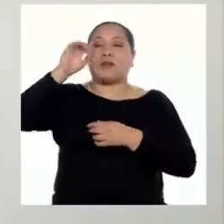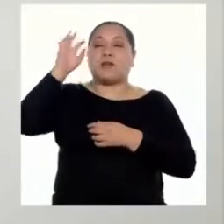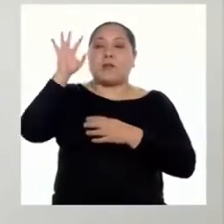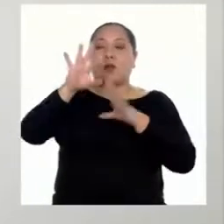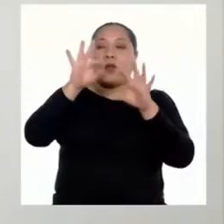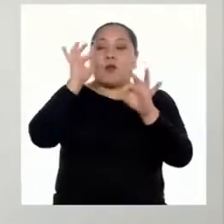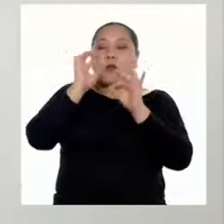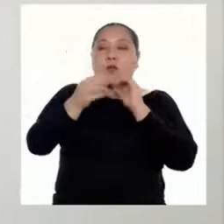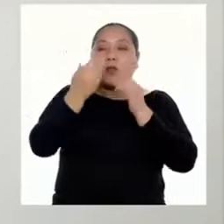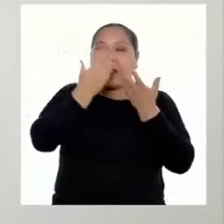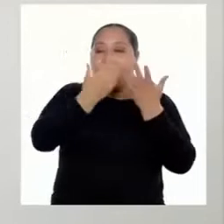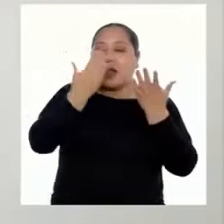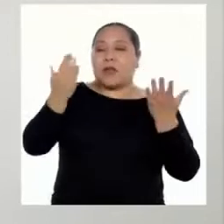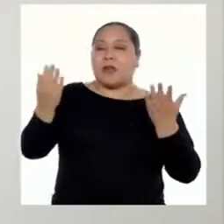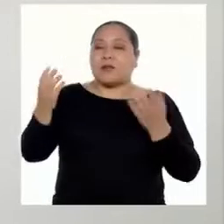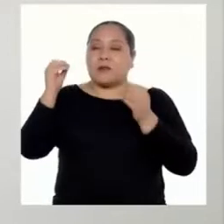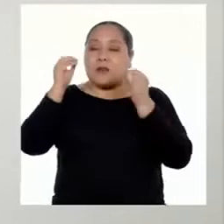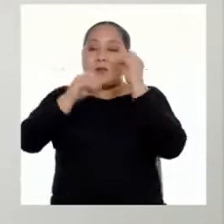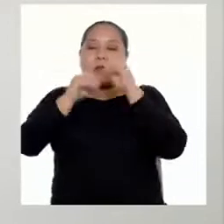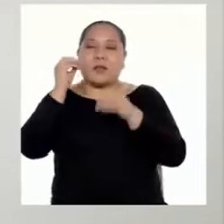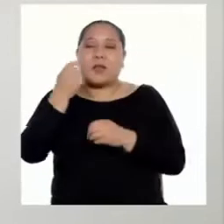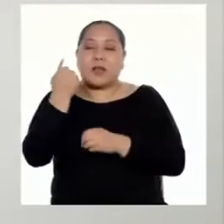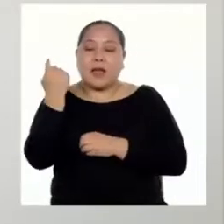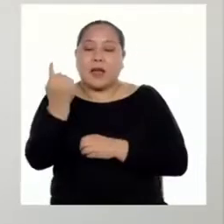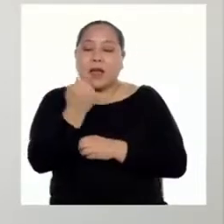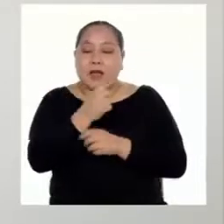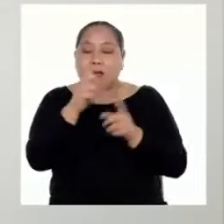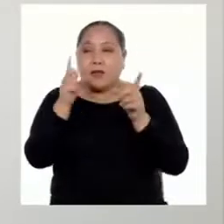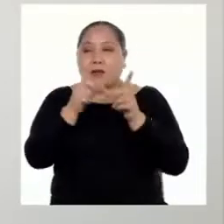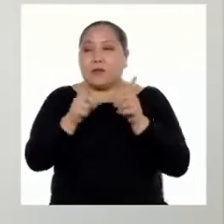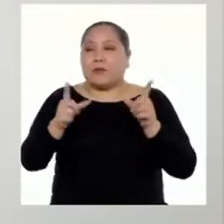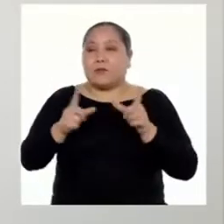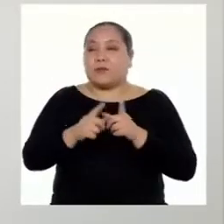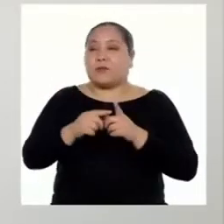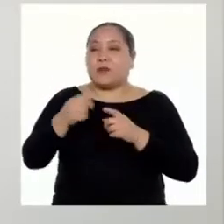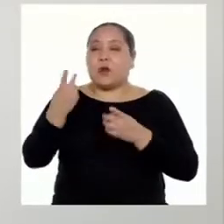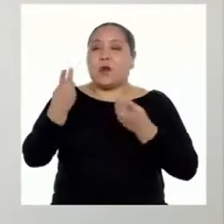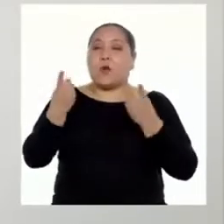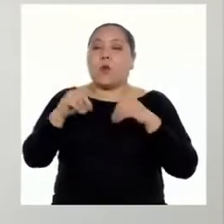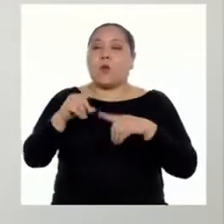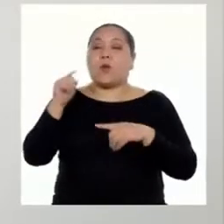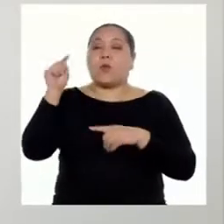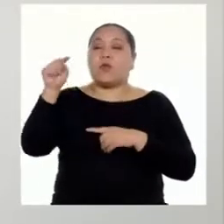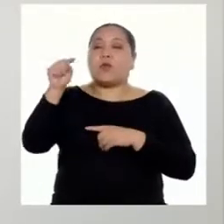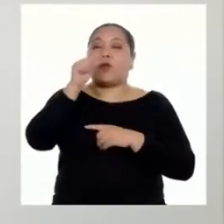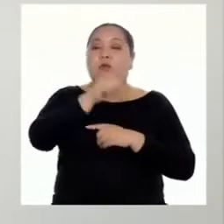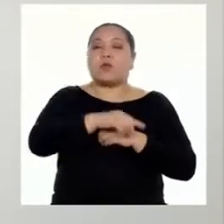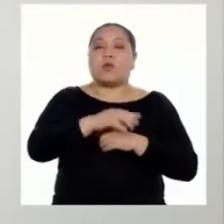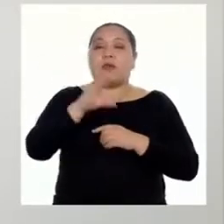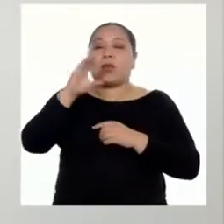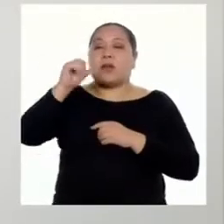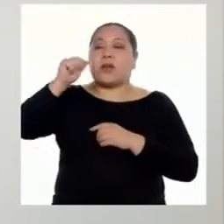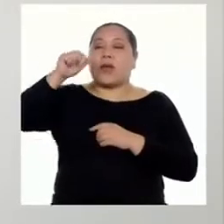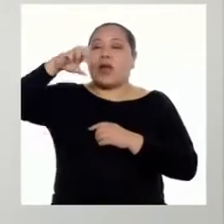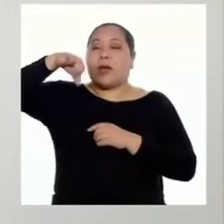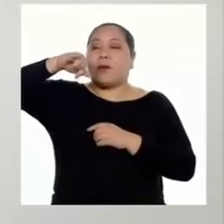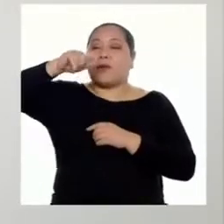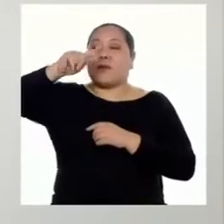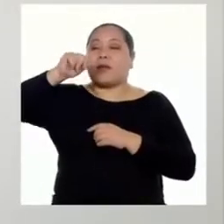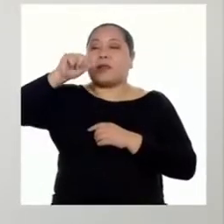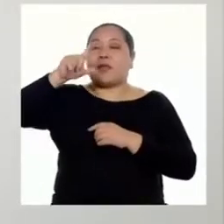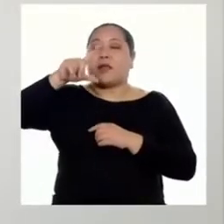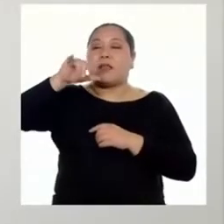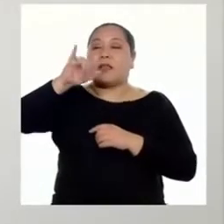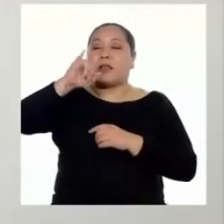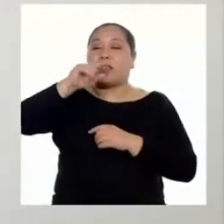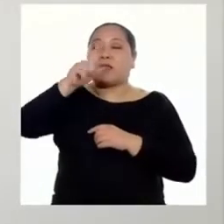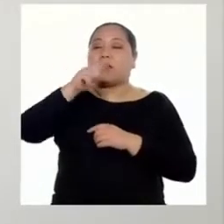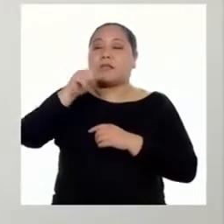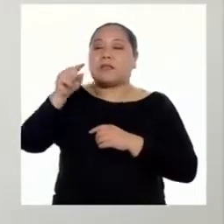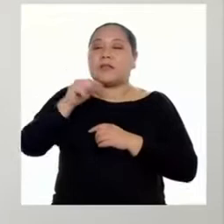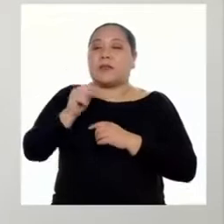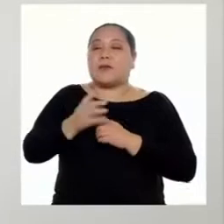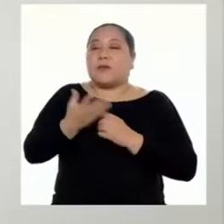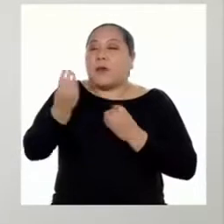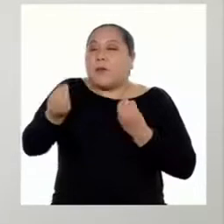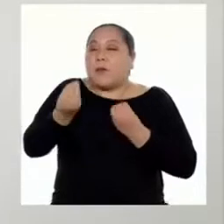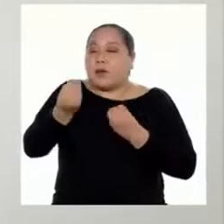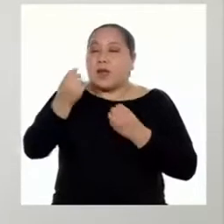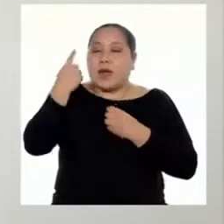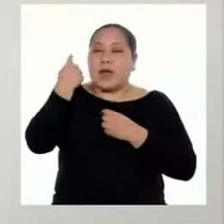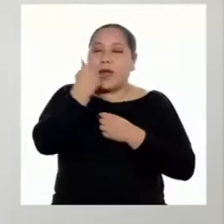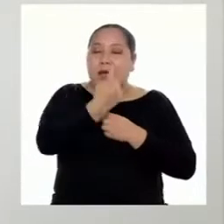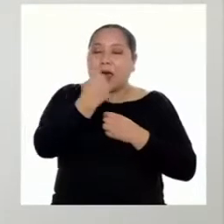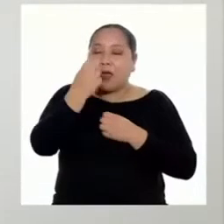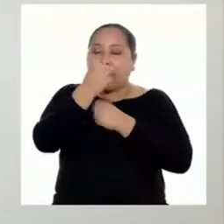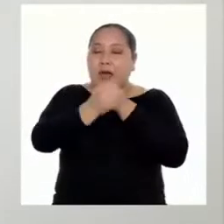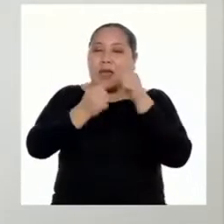aplicar cada periodo. Cuando se capitaliza cada trimestre, se divide la tasa de interés entre 4, ya que cada año